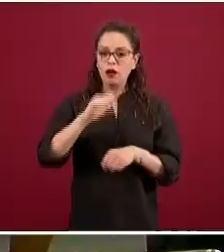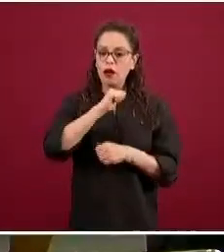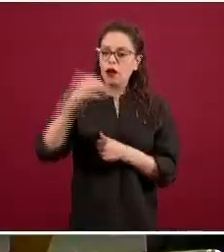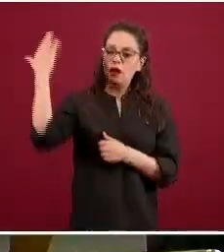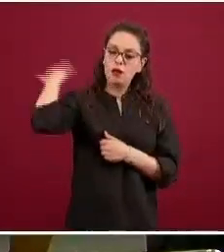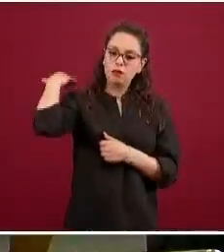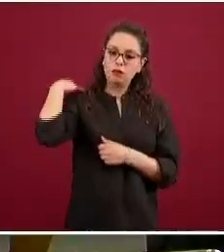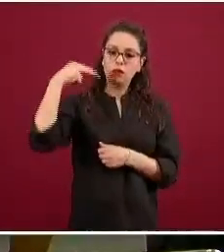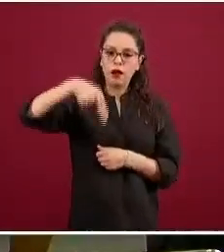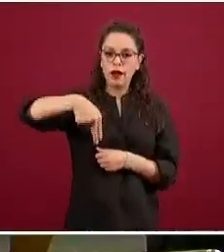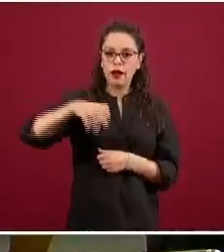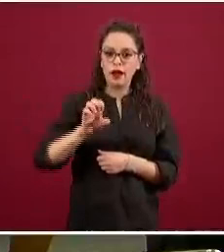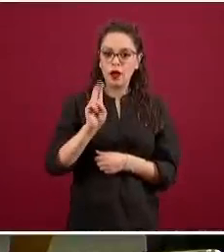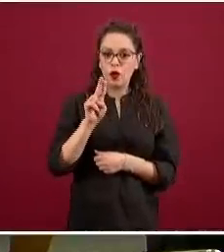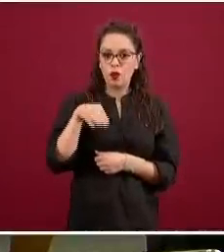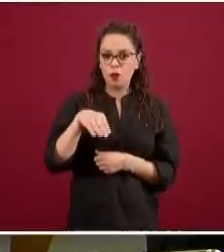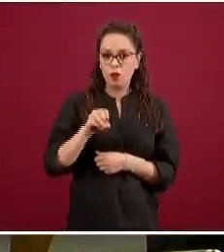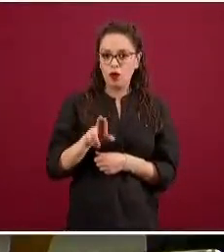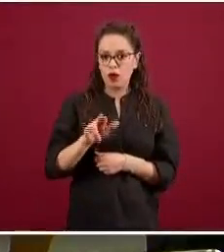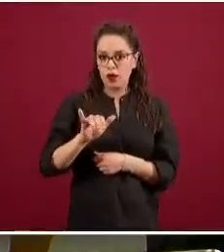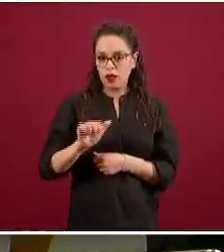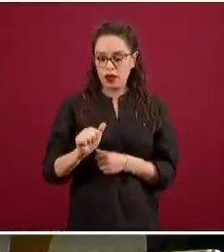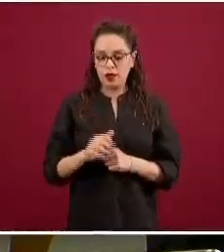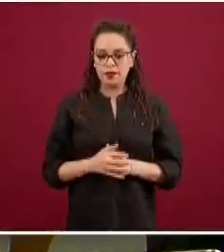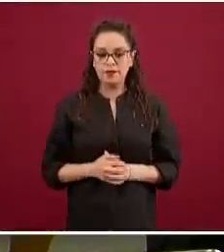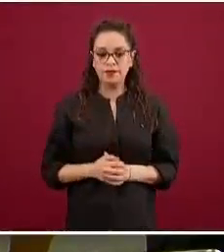se salían de lo esperado.